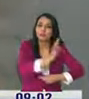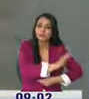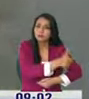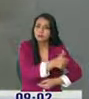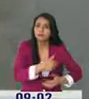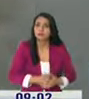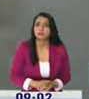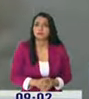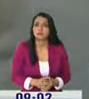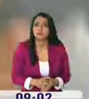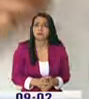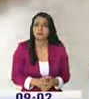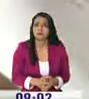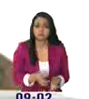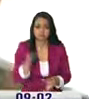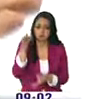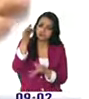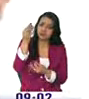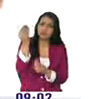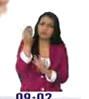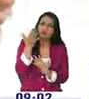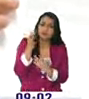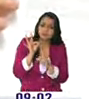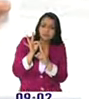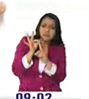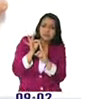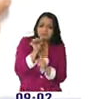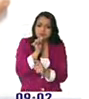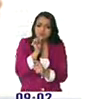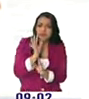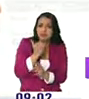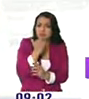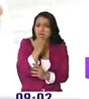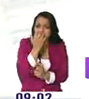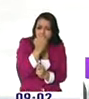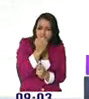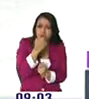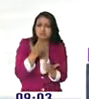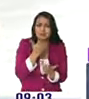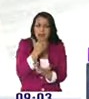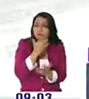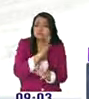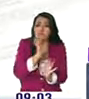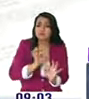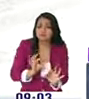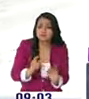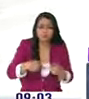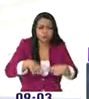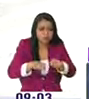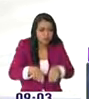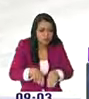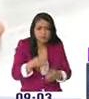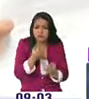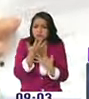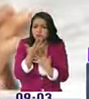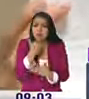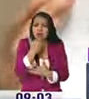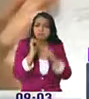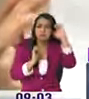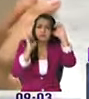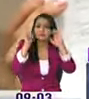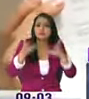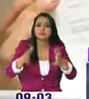ustedes podrán ver, aquí no hay ninguna información privilegiada, reservas, un mapa, algún contrato, alguna información